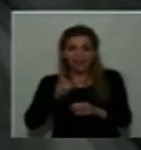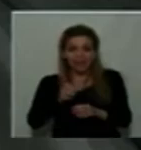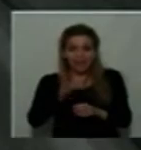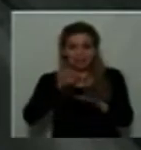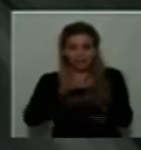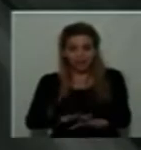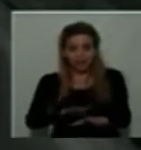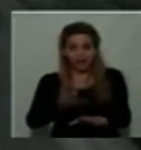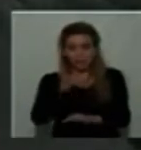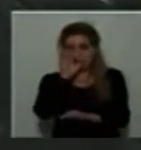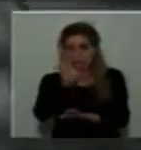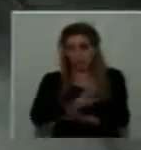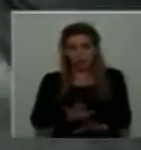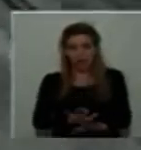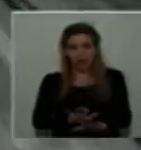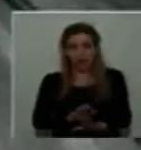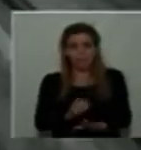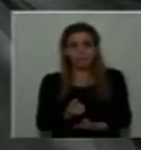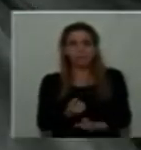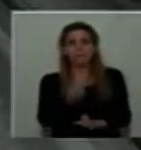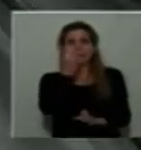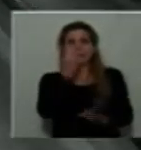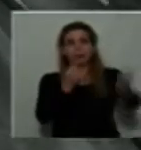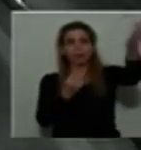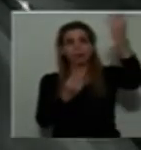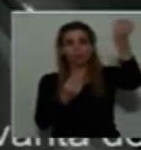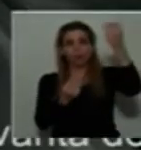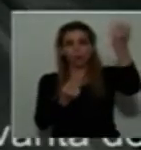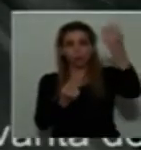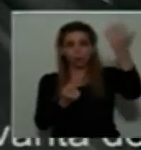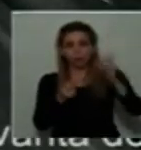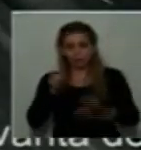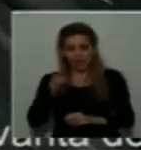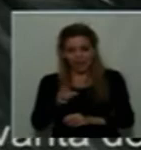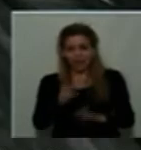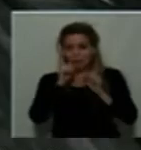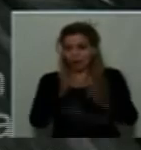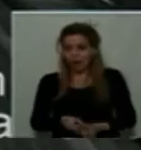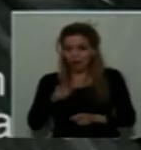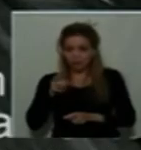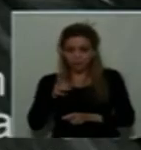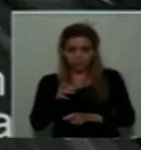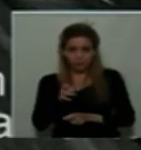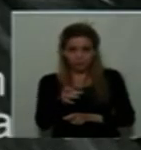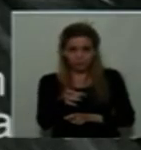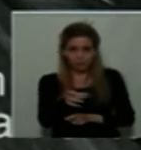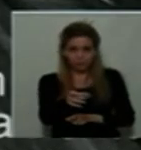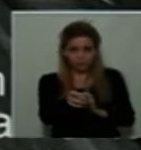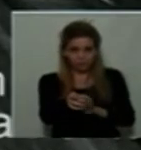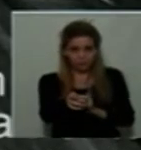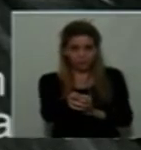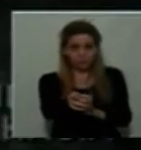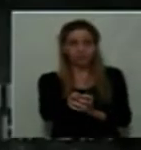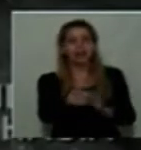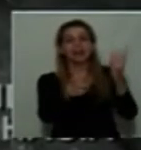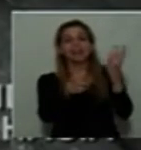andaban los frenos. Primera señal de precaución, no bajó la velocidad. 7 de la mañana, 4 minutos, 18 segundos, segundo